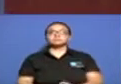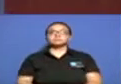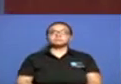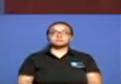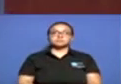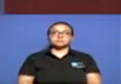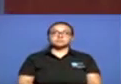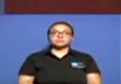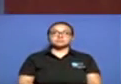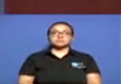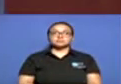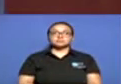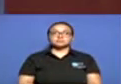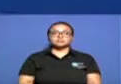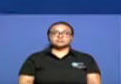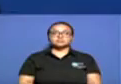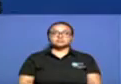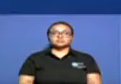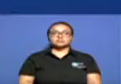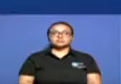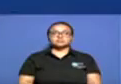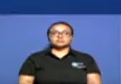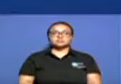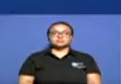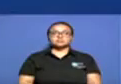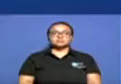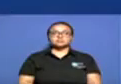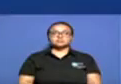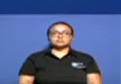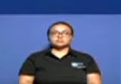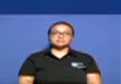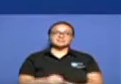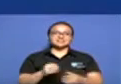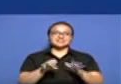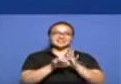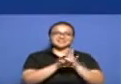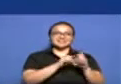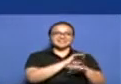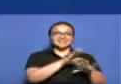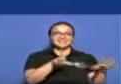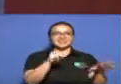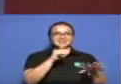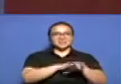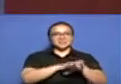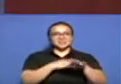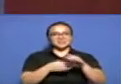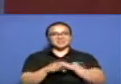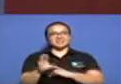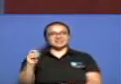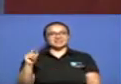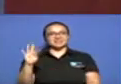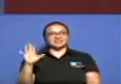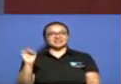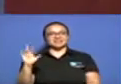del cuestionario. Ah, como la asamblea, que no debe entrar a la Contraloría. Vamos a hacer una pausa y regresamos con más.